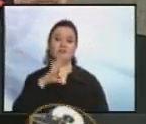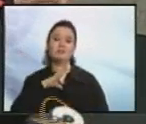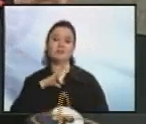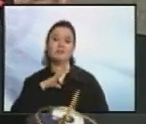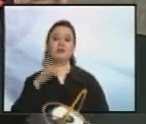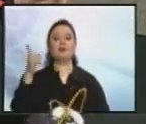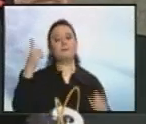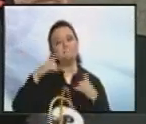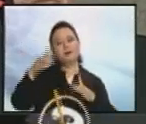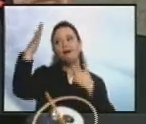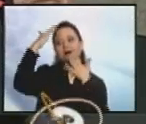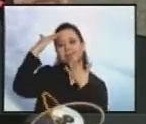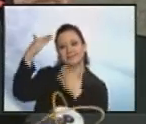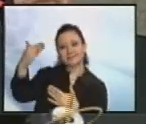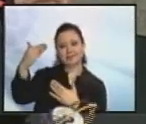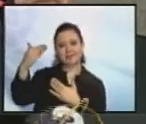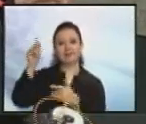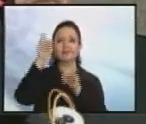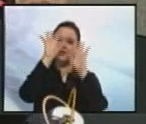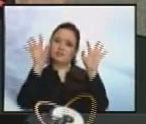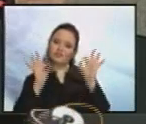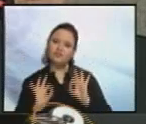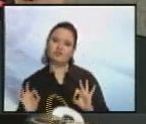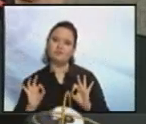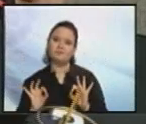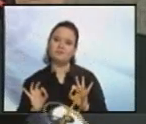para agradecer que en modo alguno